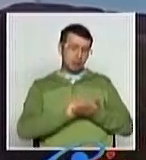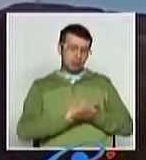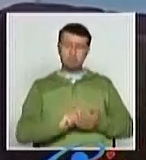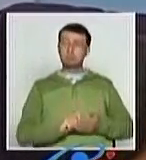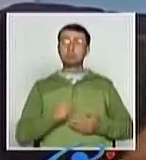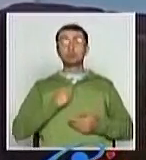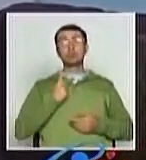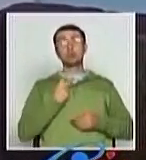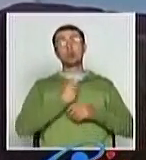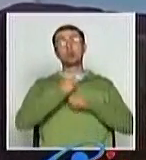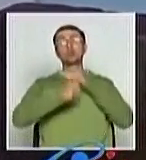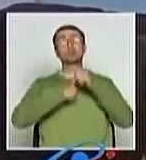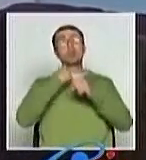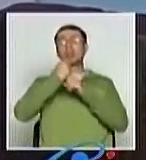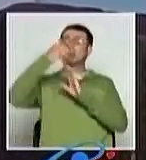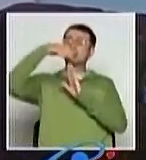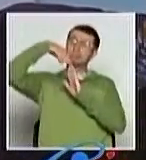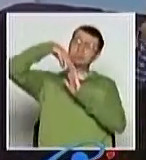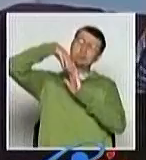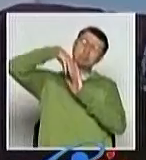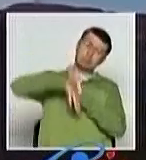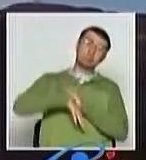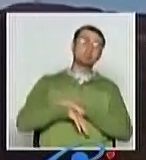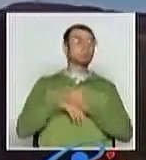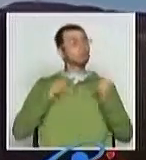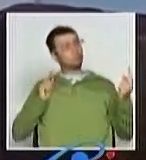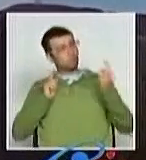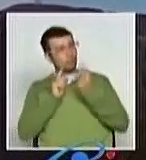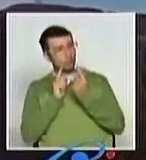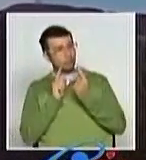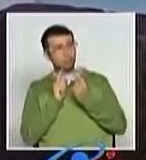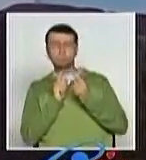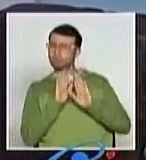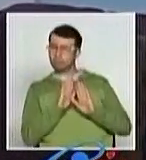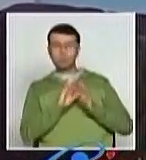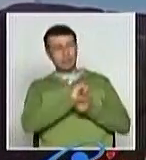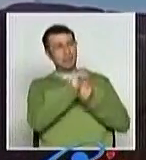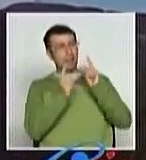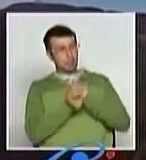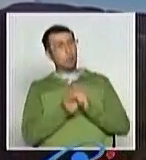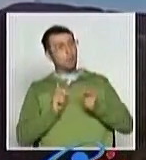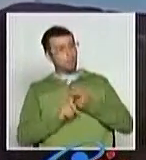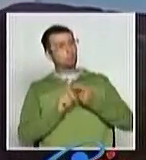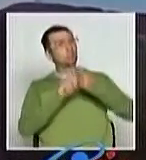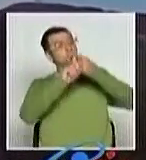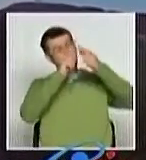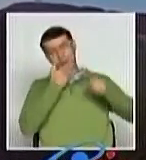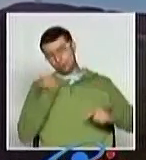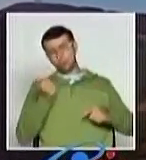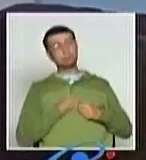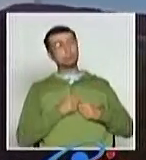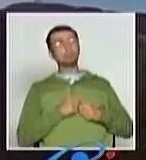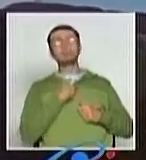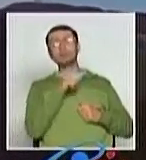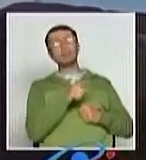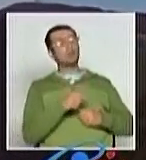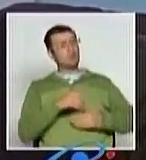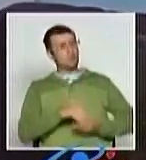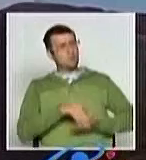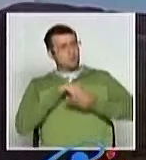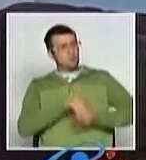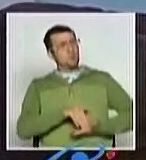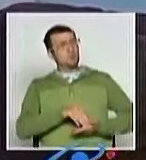una espiral descendente cuando llegó allá hicimos una especie de obstáculo positivo comenzamos a preguntarle cuáles son sus fortalezas